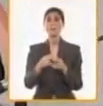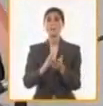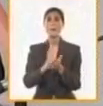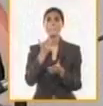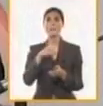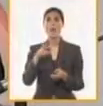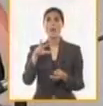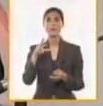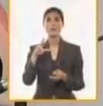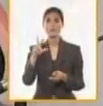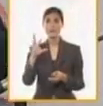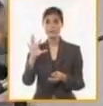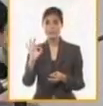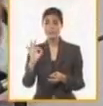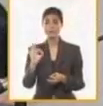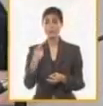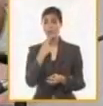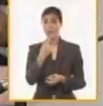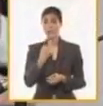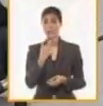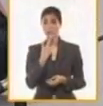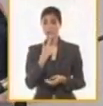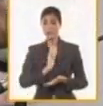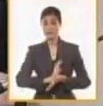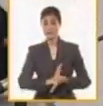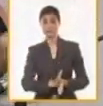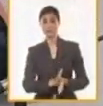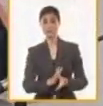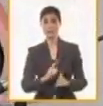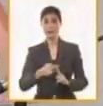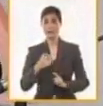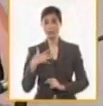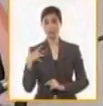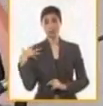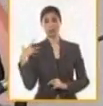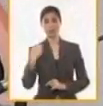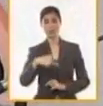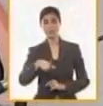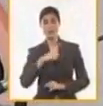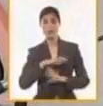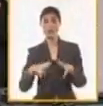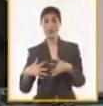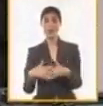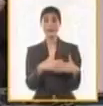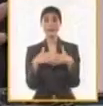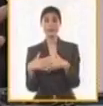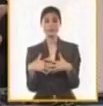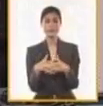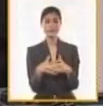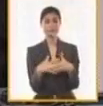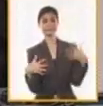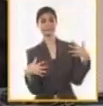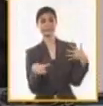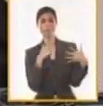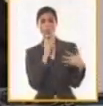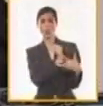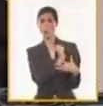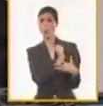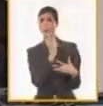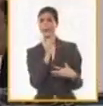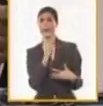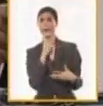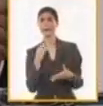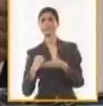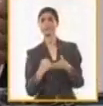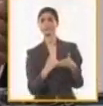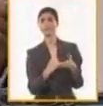hablando amenazando a Estados Unidos distanciarse de ese proceso. ¿Por qué? Porque, a ver, es un personaje que yo